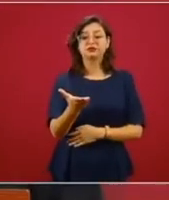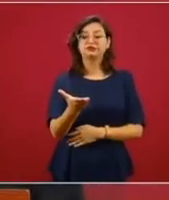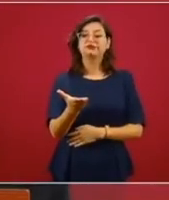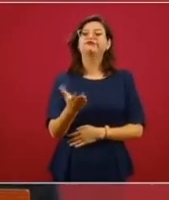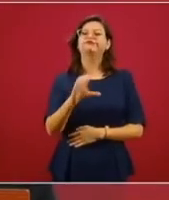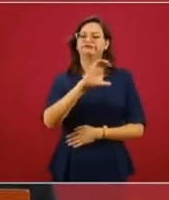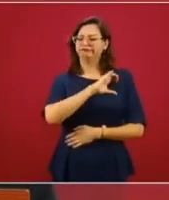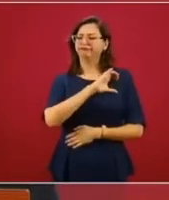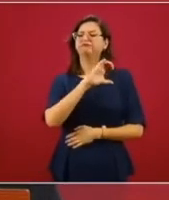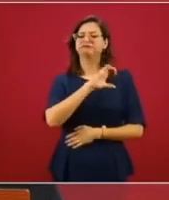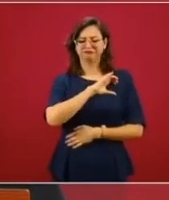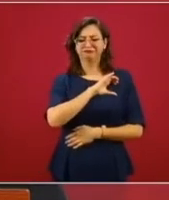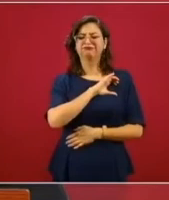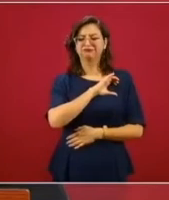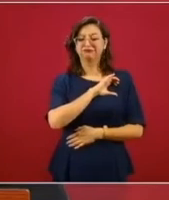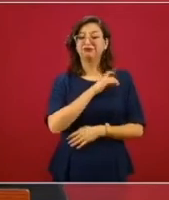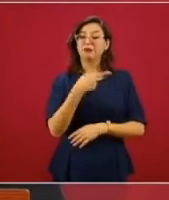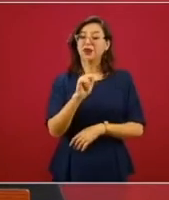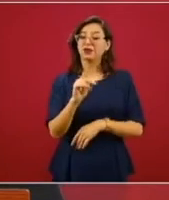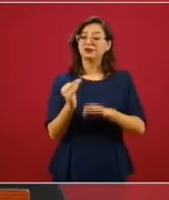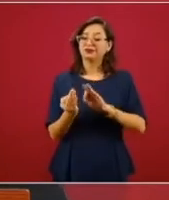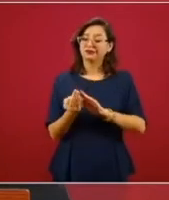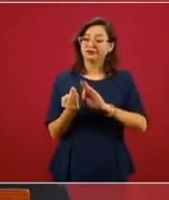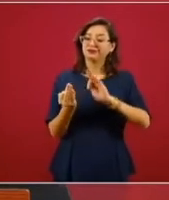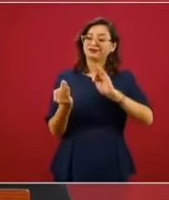seguir queriendo a distancia,